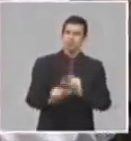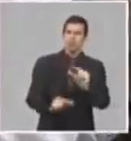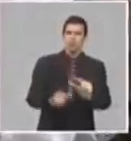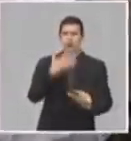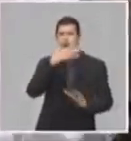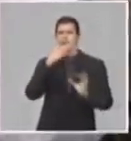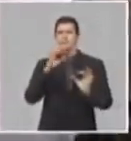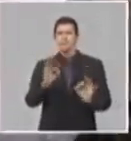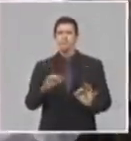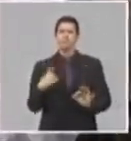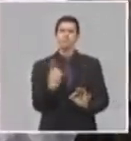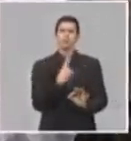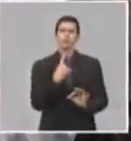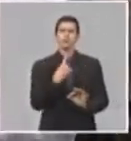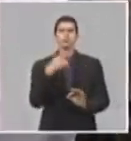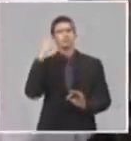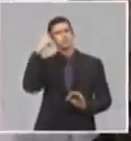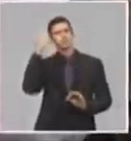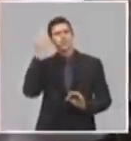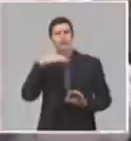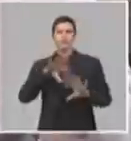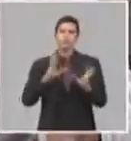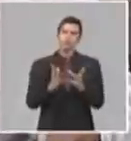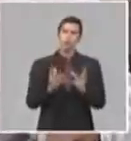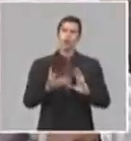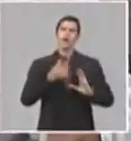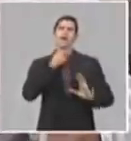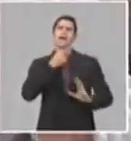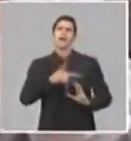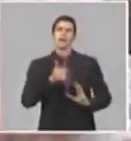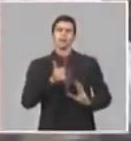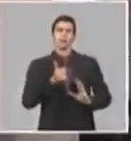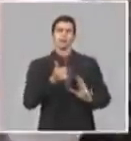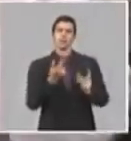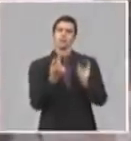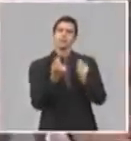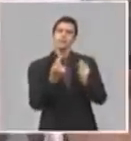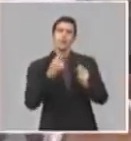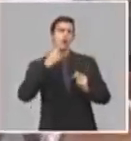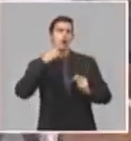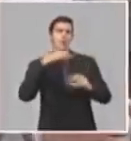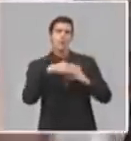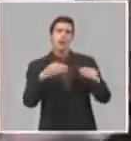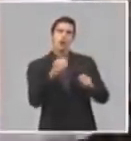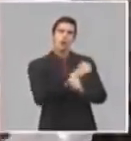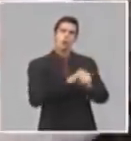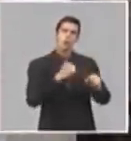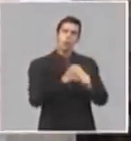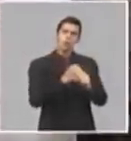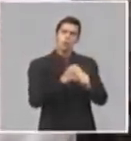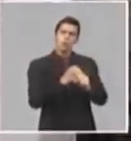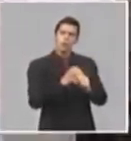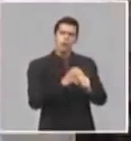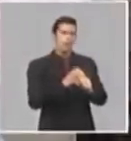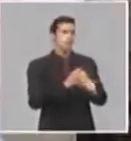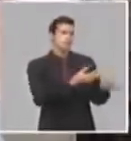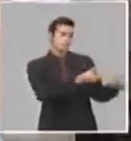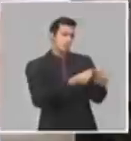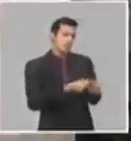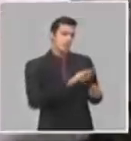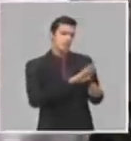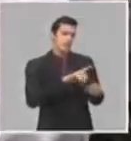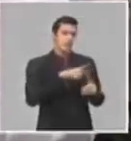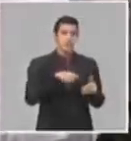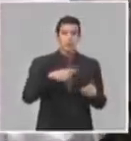necesidades, mediando pago en divisa, y tenemos que abrir entonces posibilidades para que también se busque la divisa en lo posible internamente o